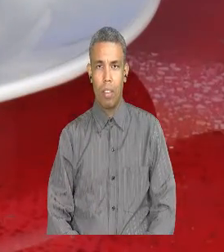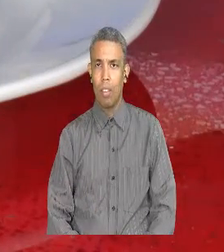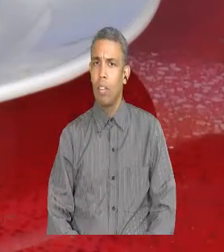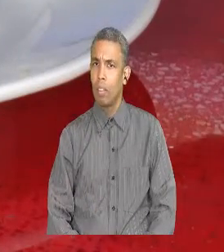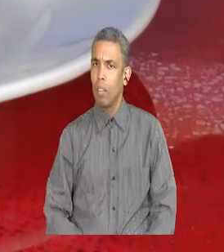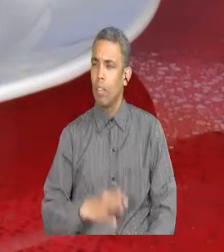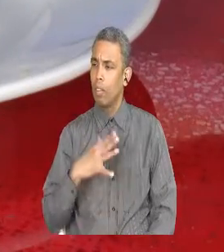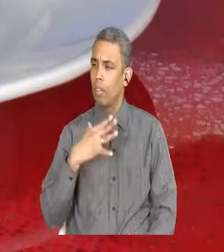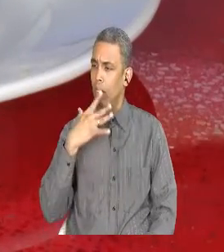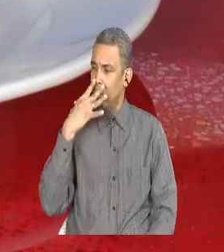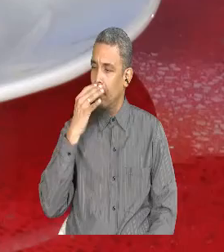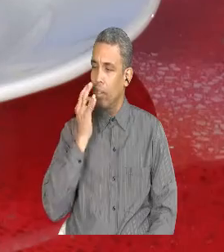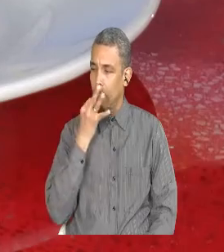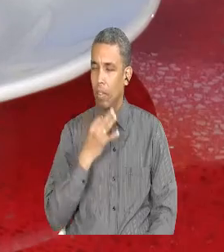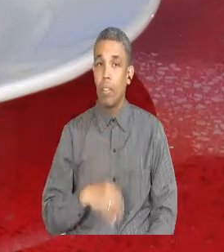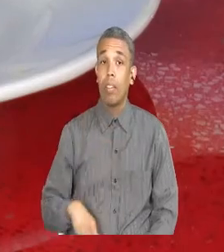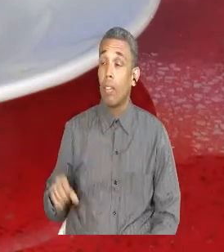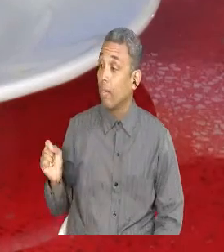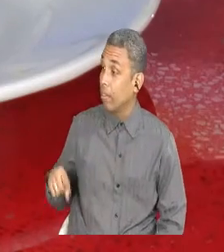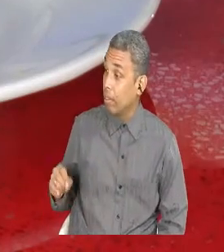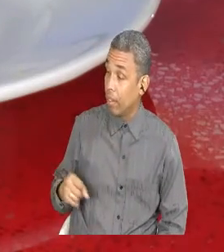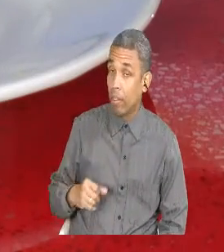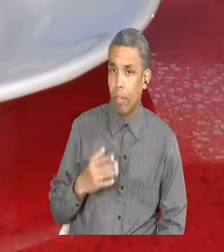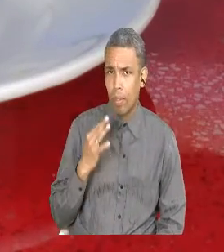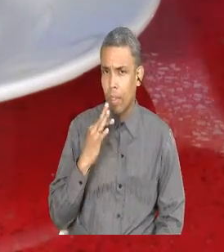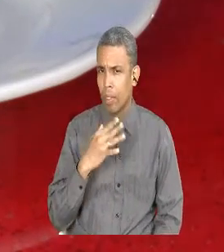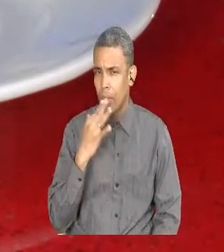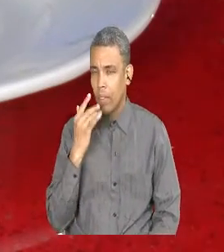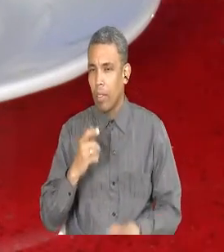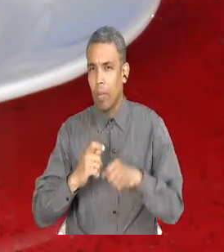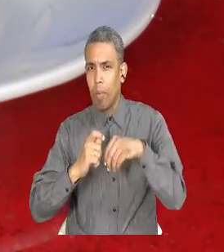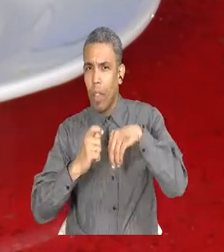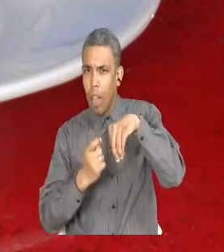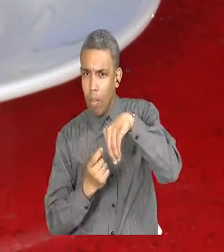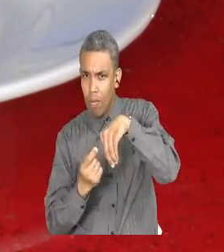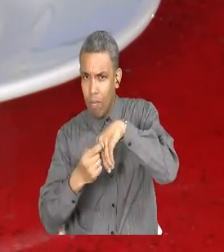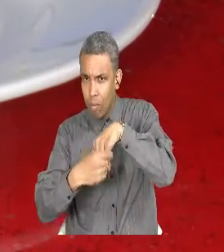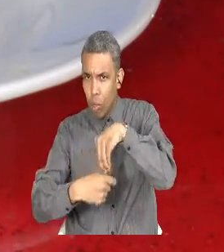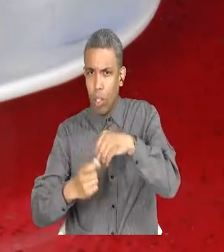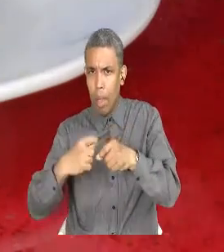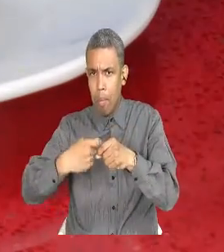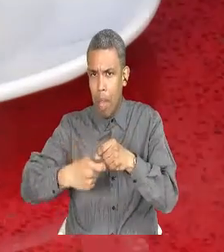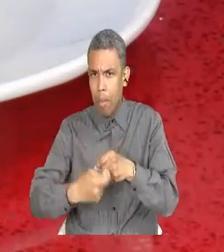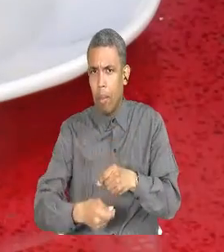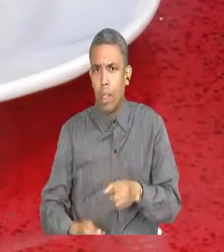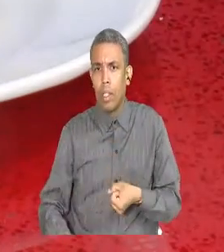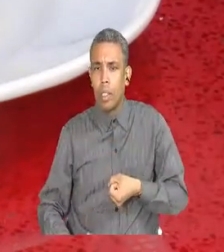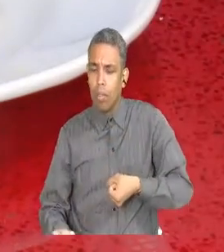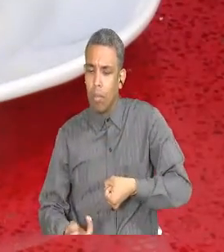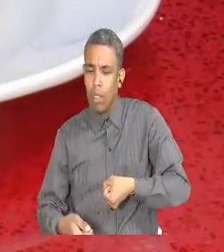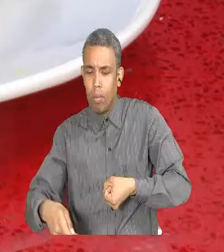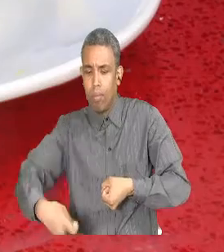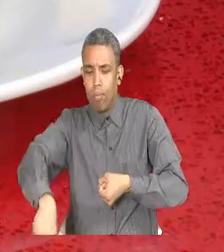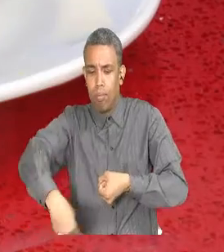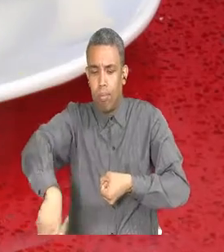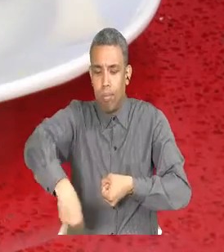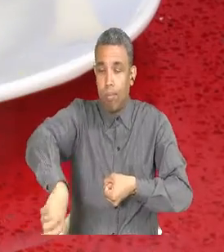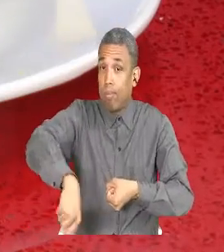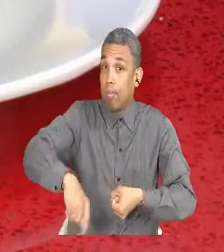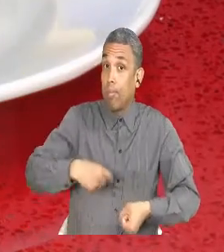Huele delicioso. Sí, es muy rica, la salsa es muy rica. Como vieron cuando hicimos la mezcla de la tempura, ajá, del rebozado,